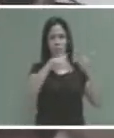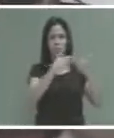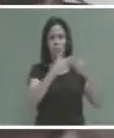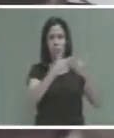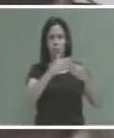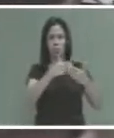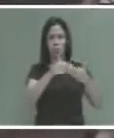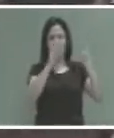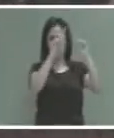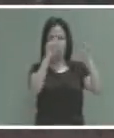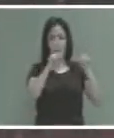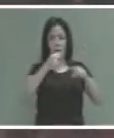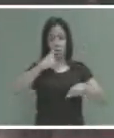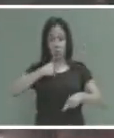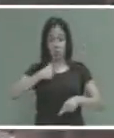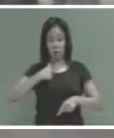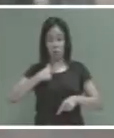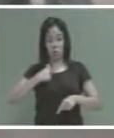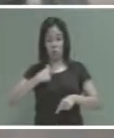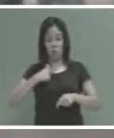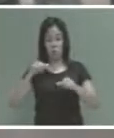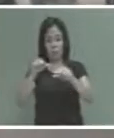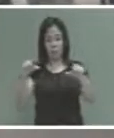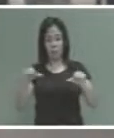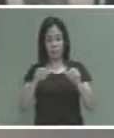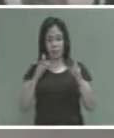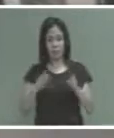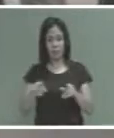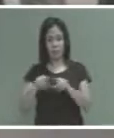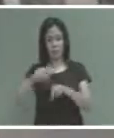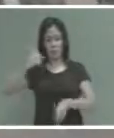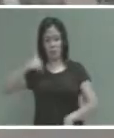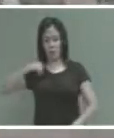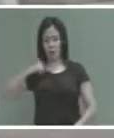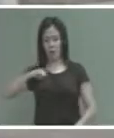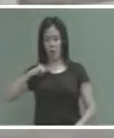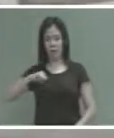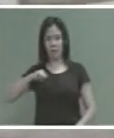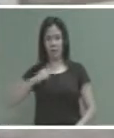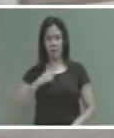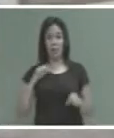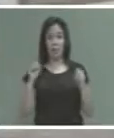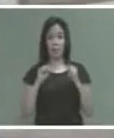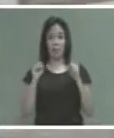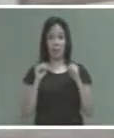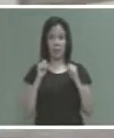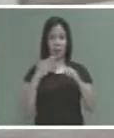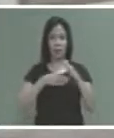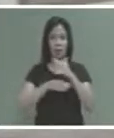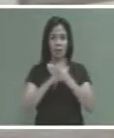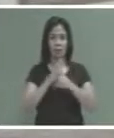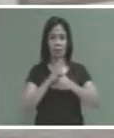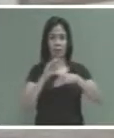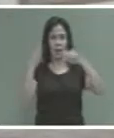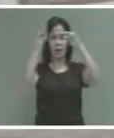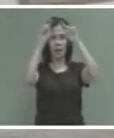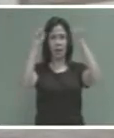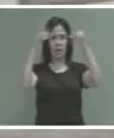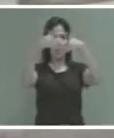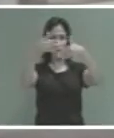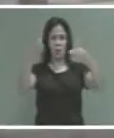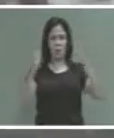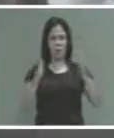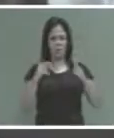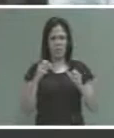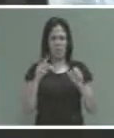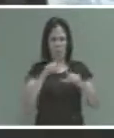como administrador y como hombre del arte, a veces me da miedo entrar a una galería. Las galerías son lugares fríos a veces